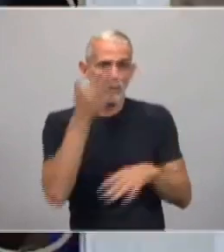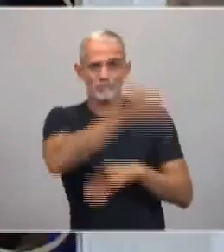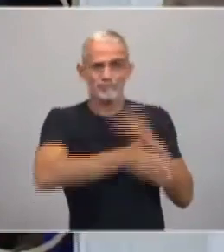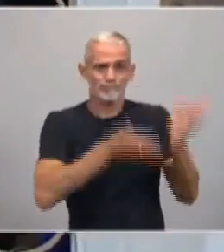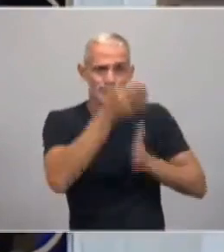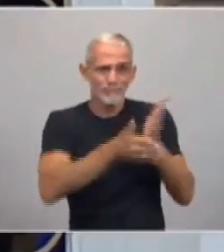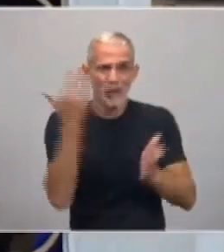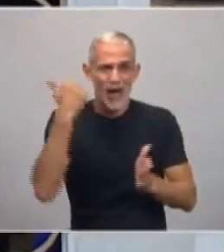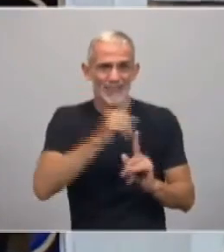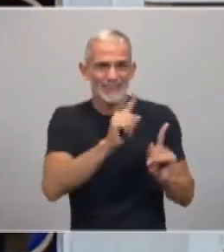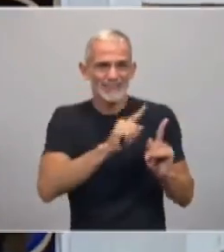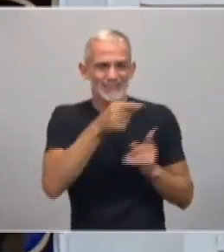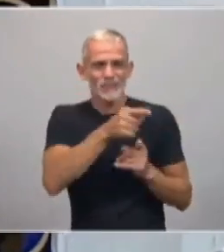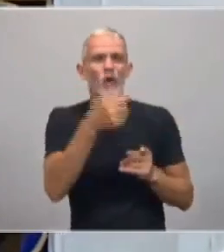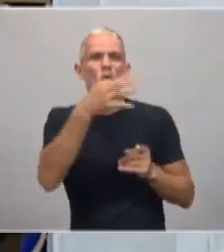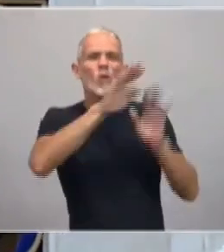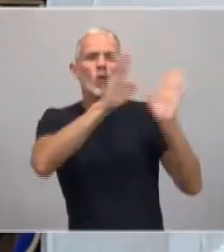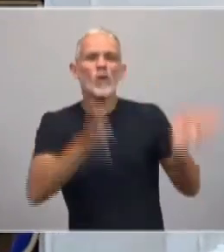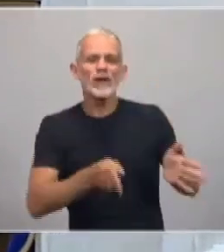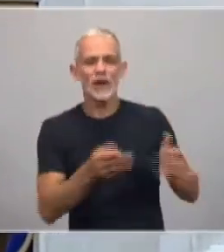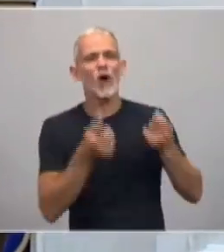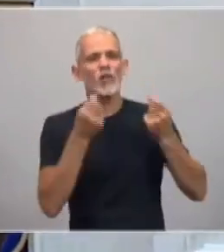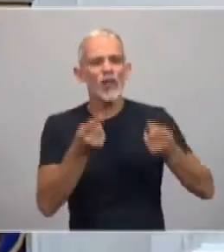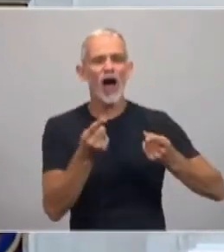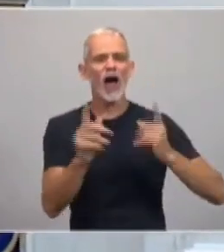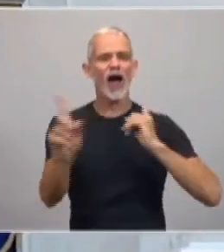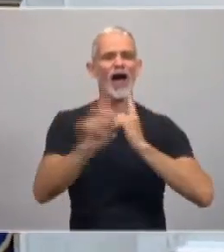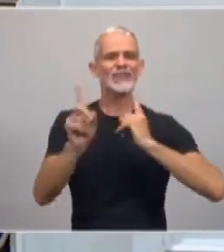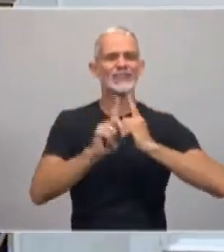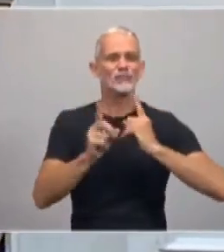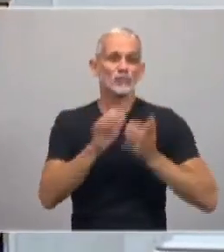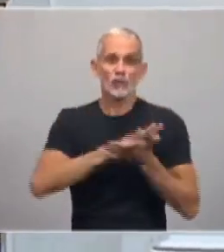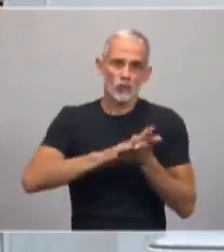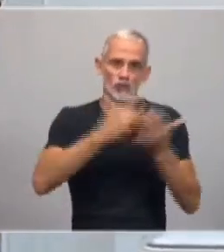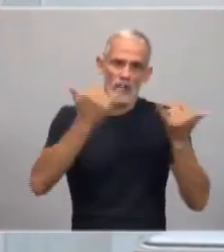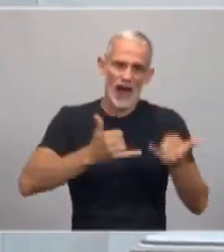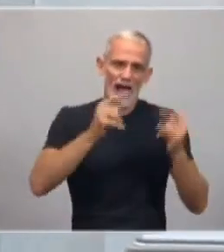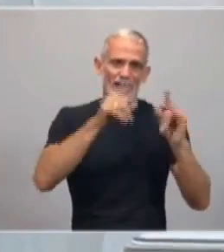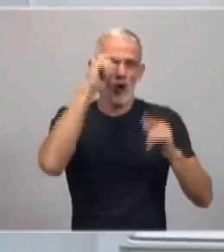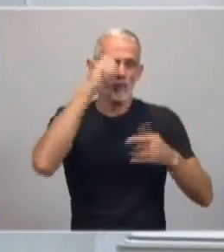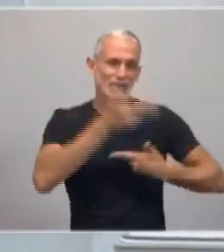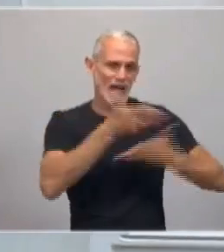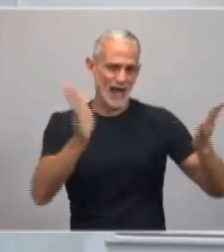muchas veces son los únicos que prestan una respuesta.